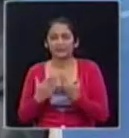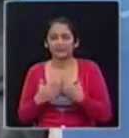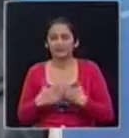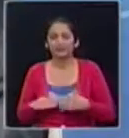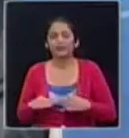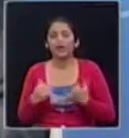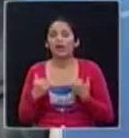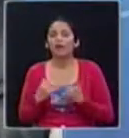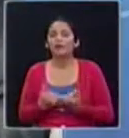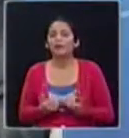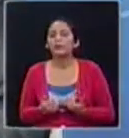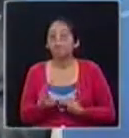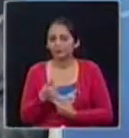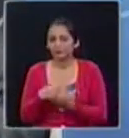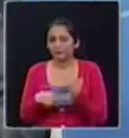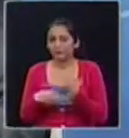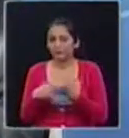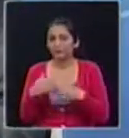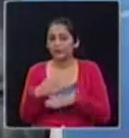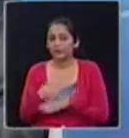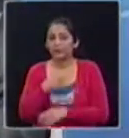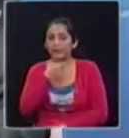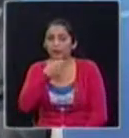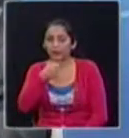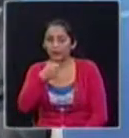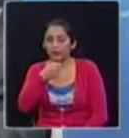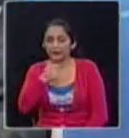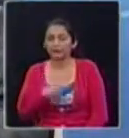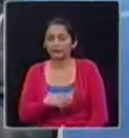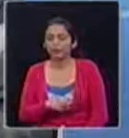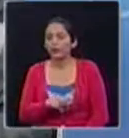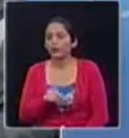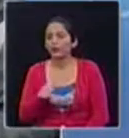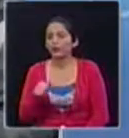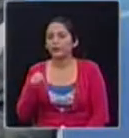Carlos Solines, experto en telecomunicaciones, a propósito